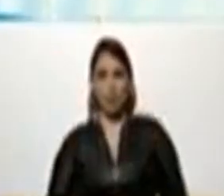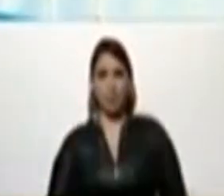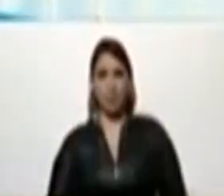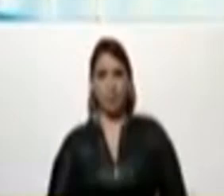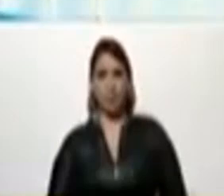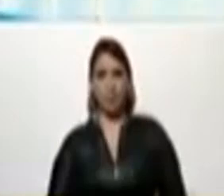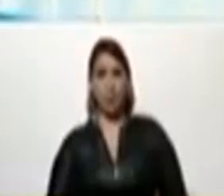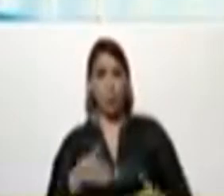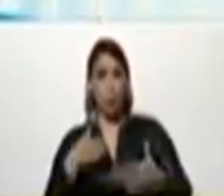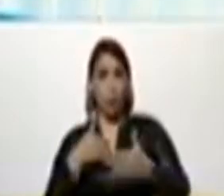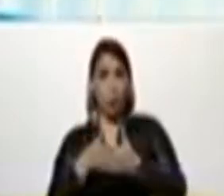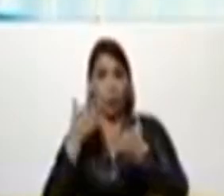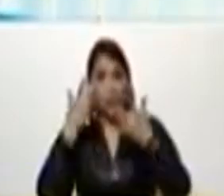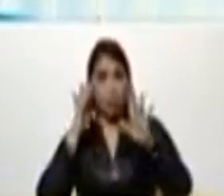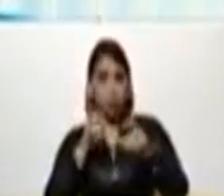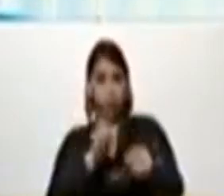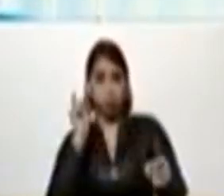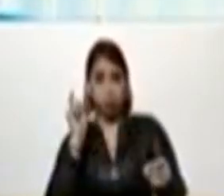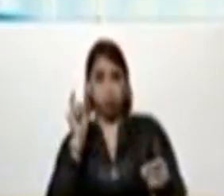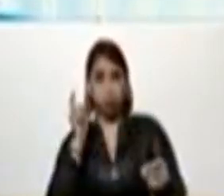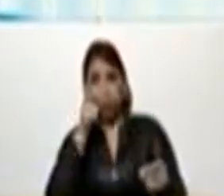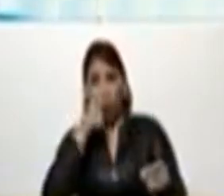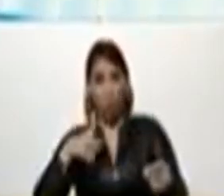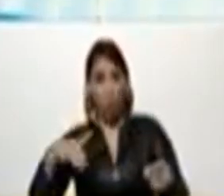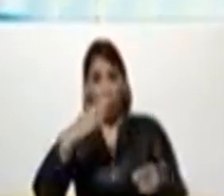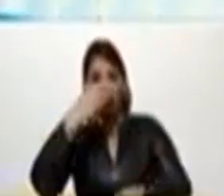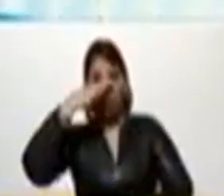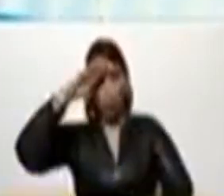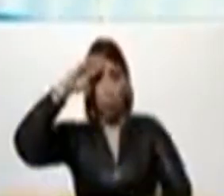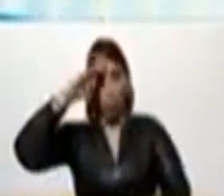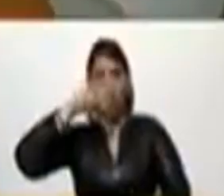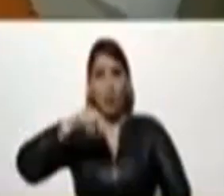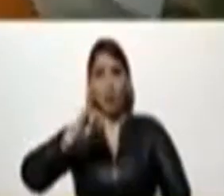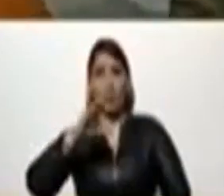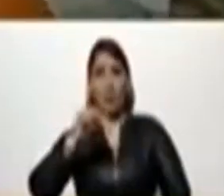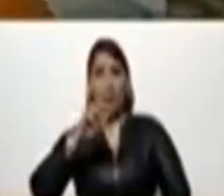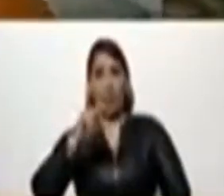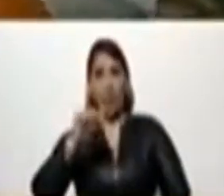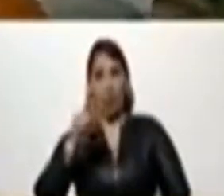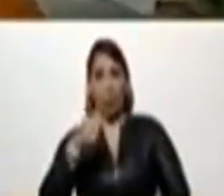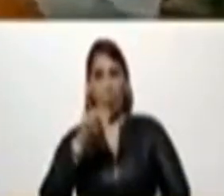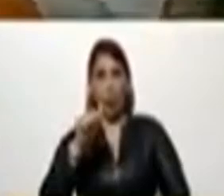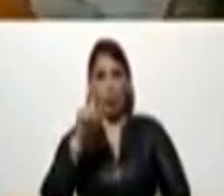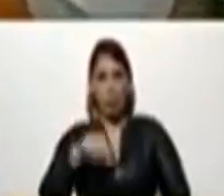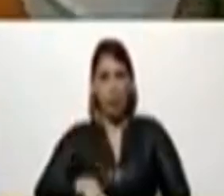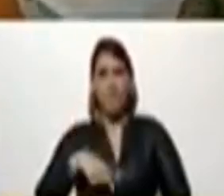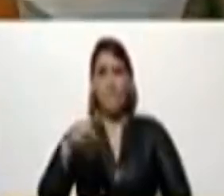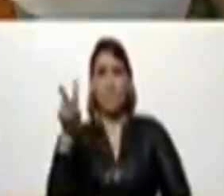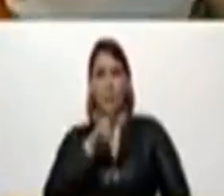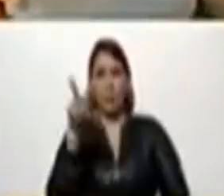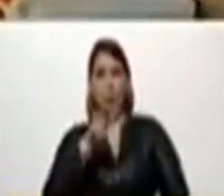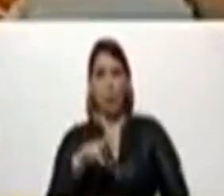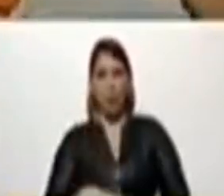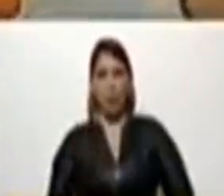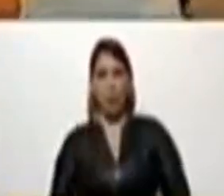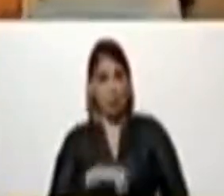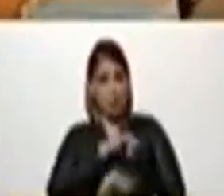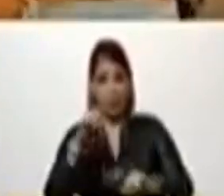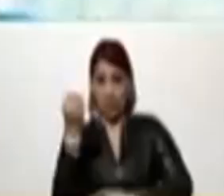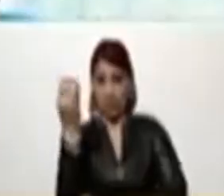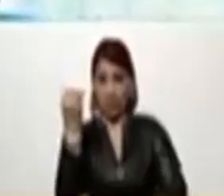Nicolás Maduro para que avance significativamente en las negociaciones en México con la plataforma unitaria, enfocadas en las elecciones